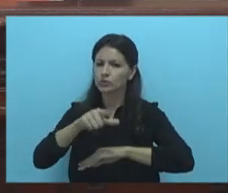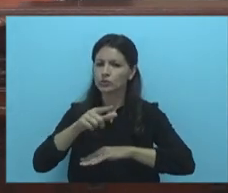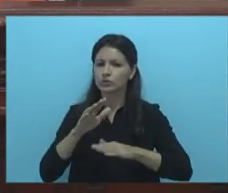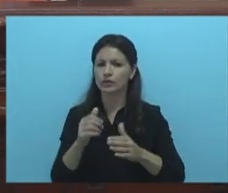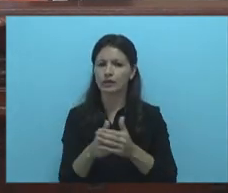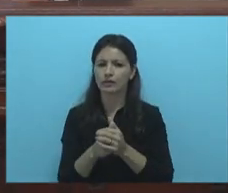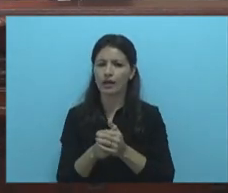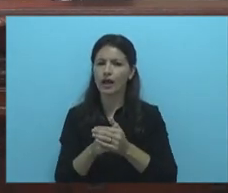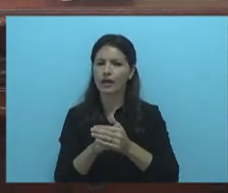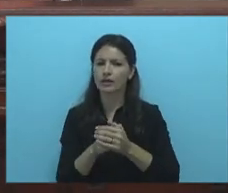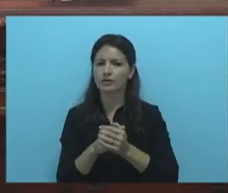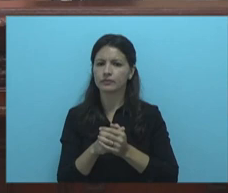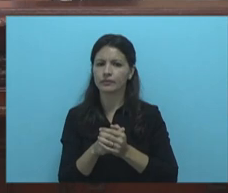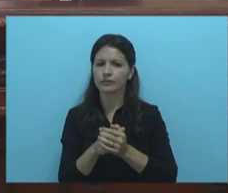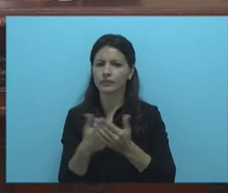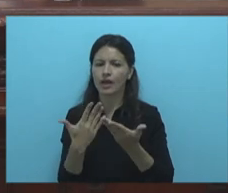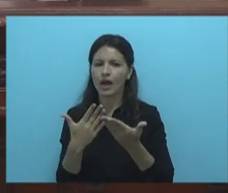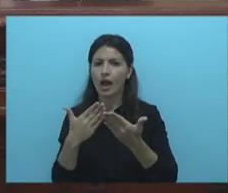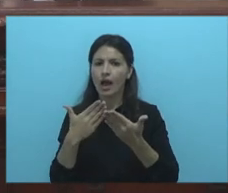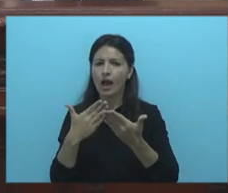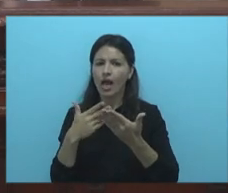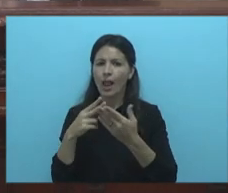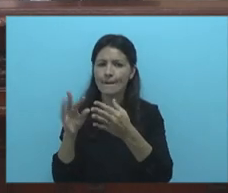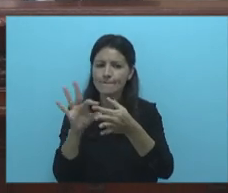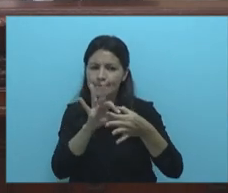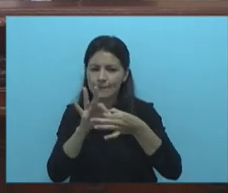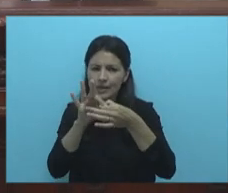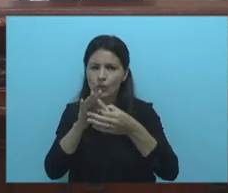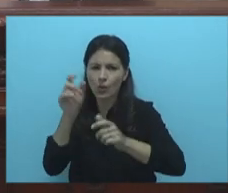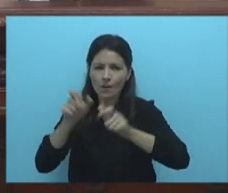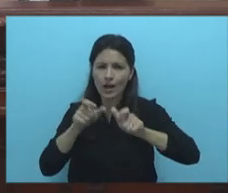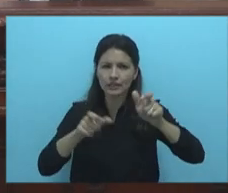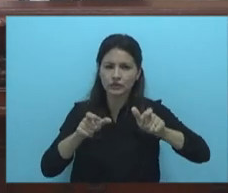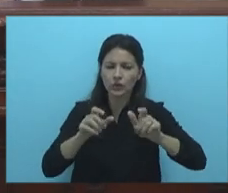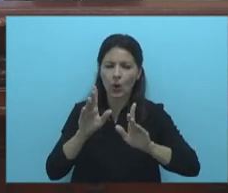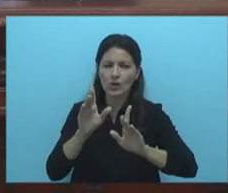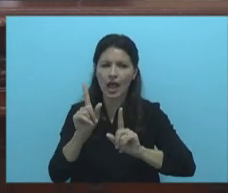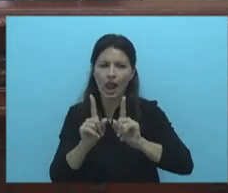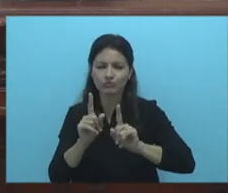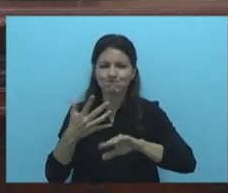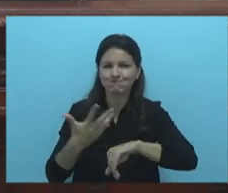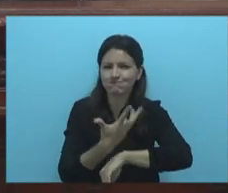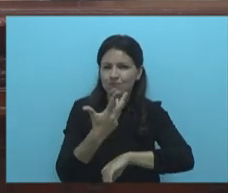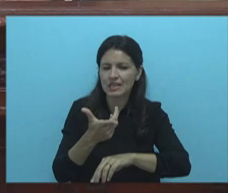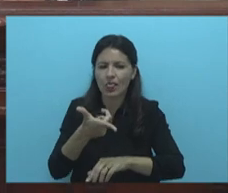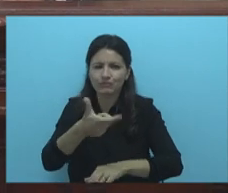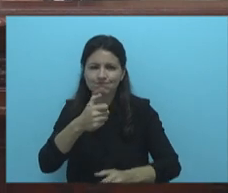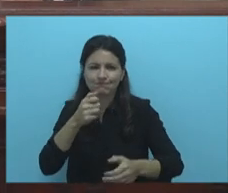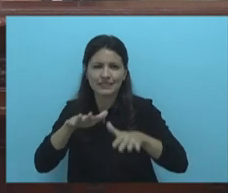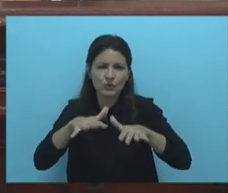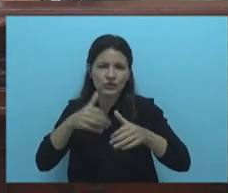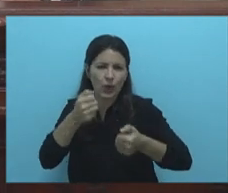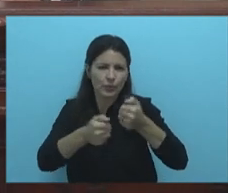que hayan sido víctimas de delitos. Según lo acordado en labor parlamentaria, se solicitó preferencia para una sesión. Es un ingreso y